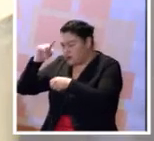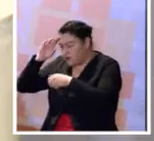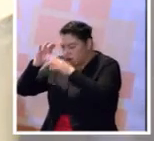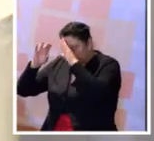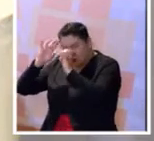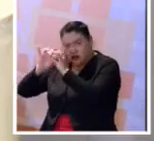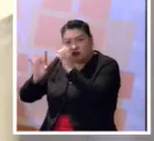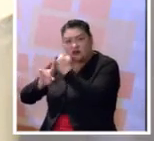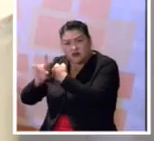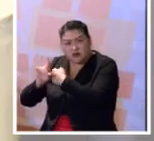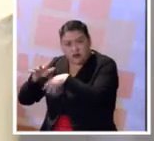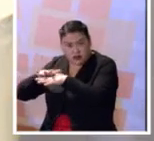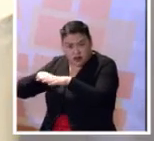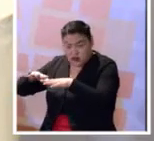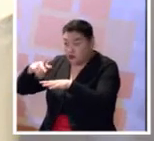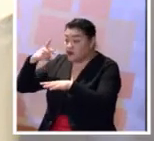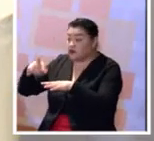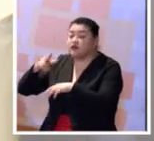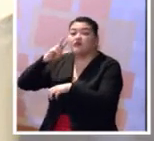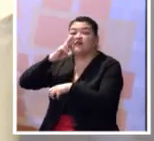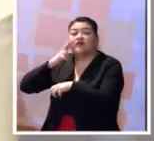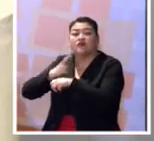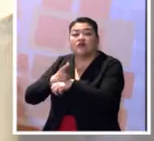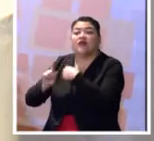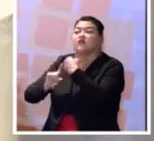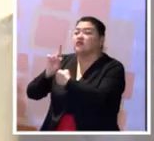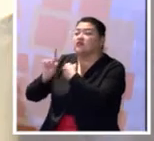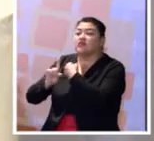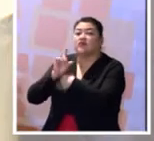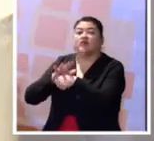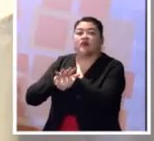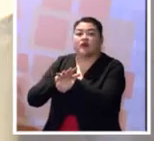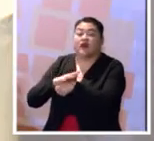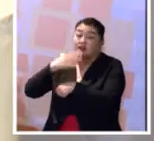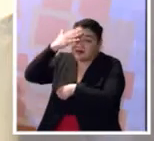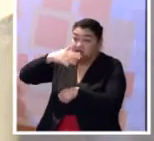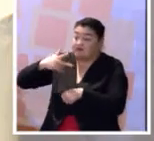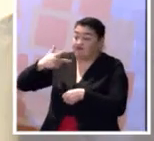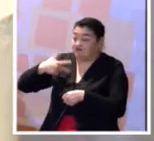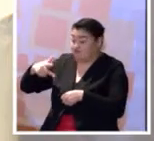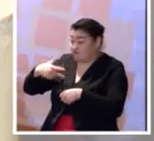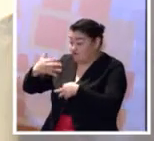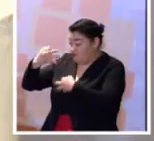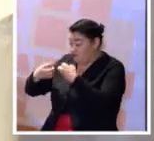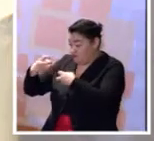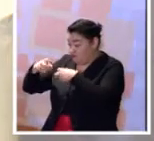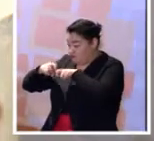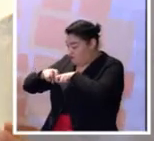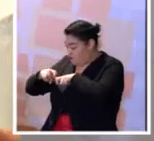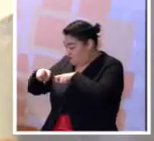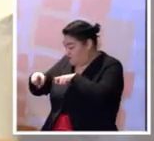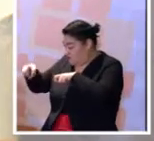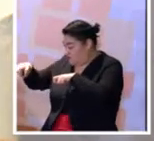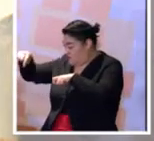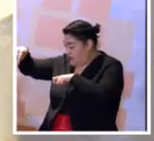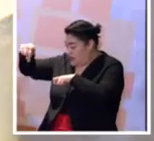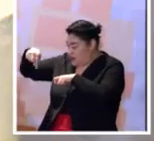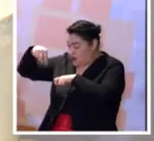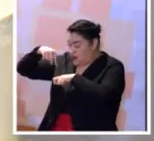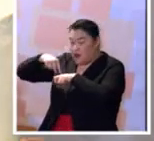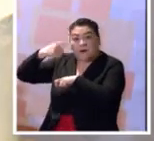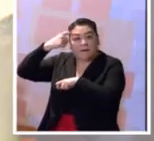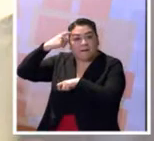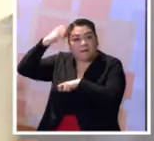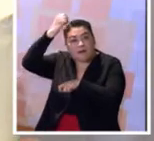tienen los tribunales electorales son sus propios miembros y las propias creencias de los miembros. Entonces, muchas veces,